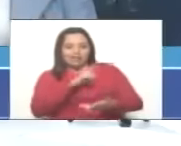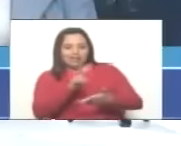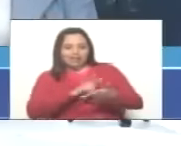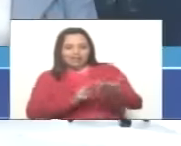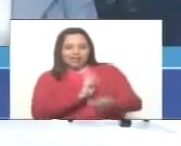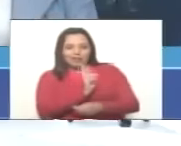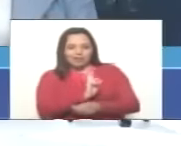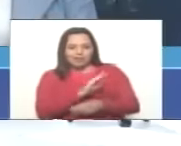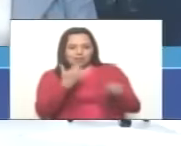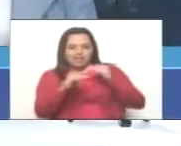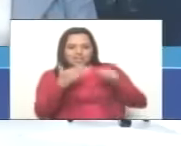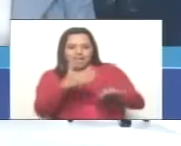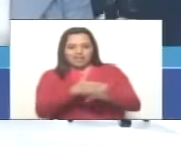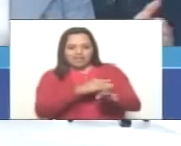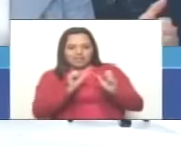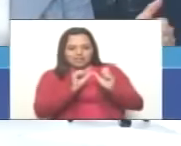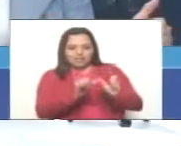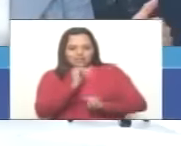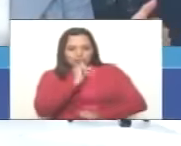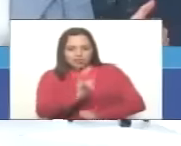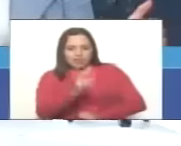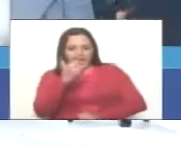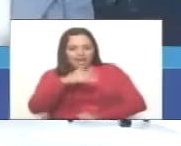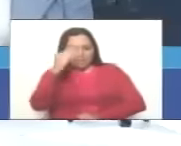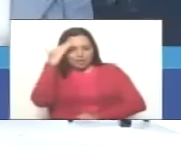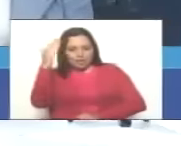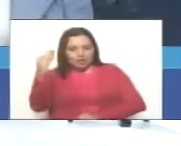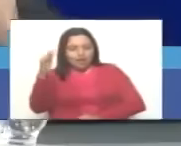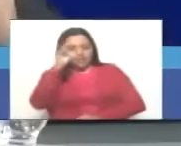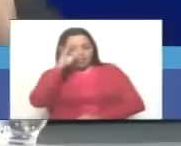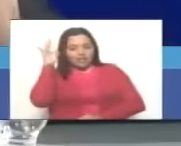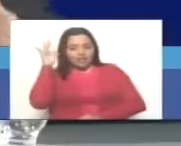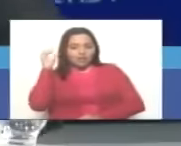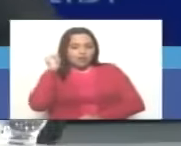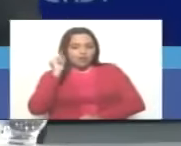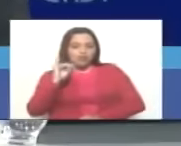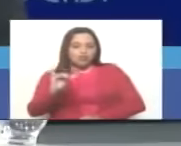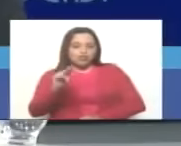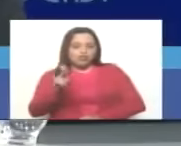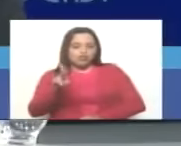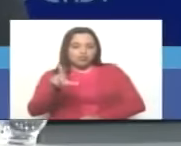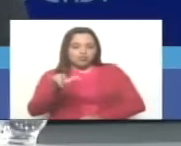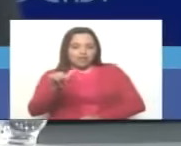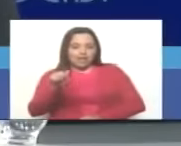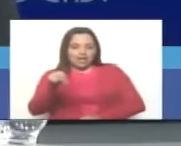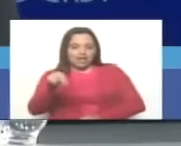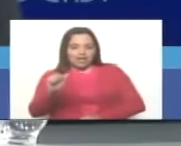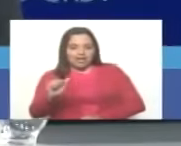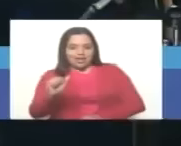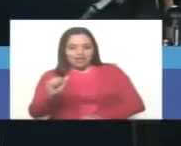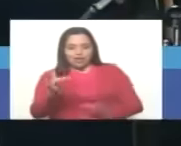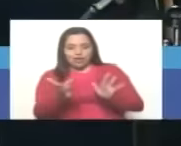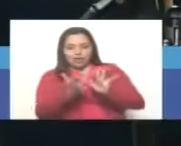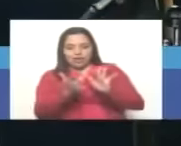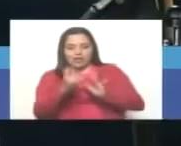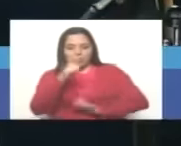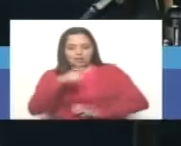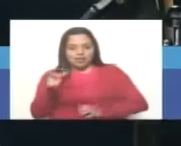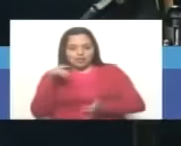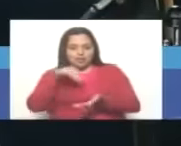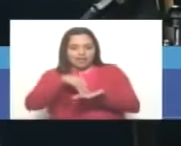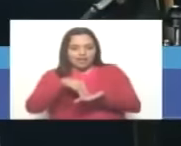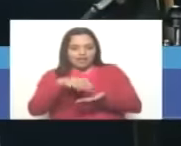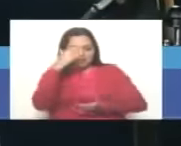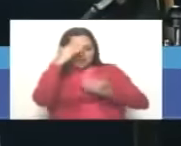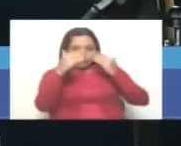mensajitos antes de seguir acá con la conversa. Por acá le envían saludos al fiscal Juliana Aranguren, está conectada desde Maracay. Saluditos a la gente que nos ha escrito, nos han